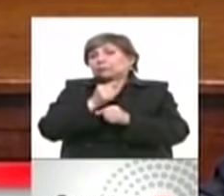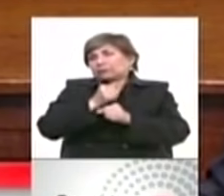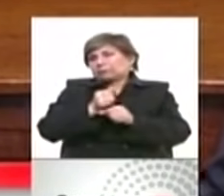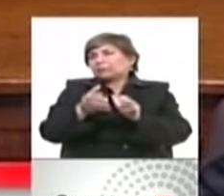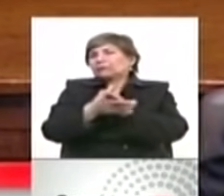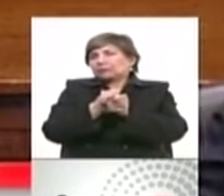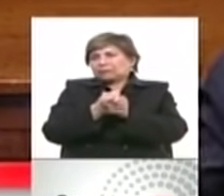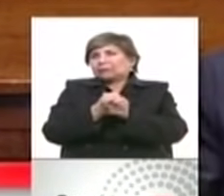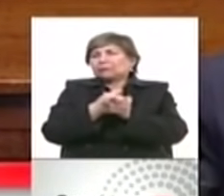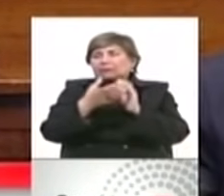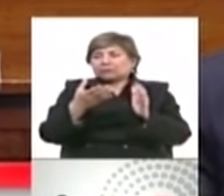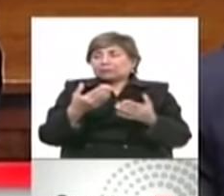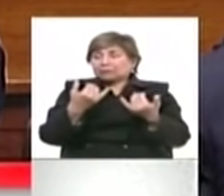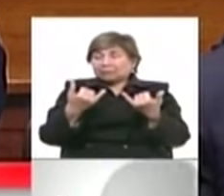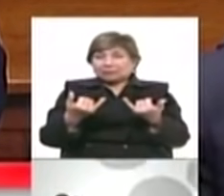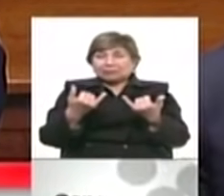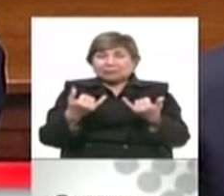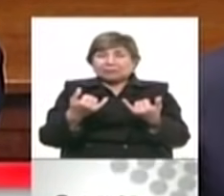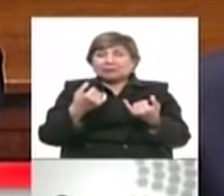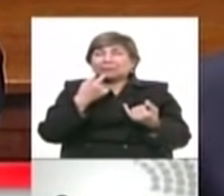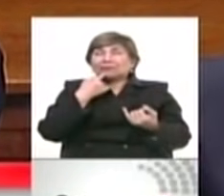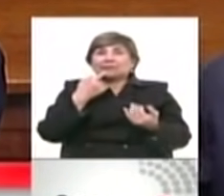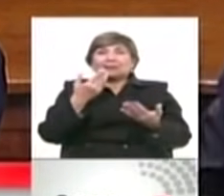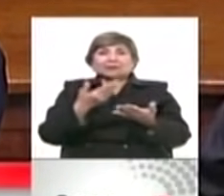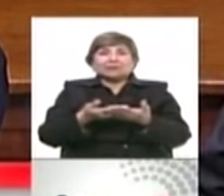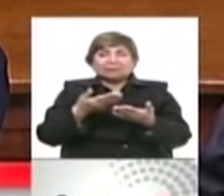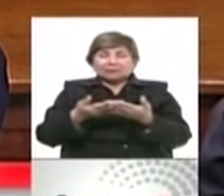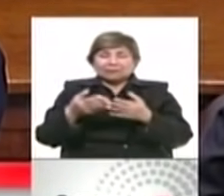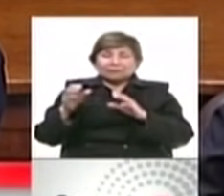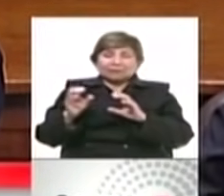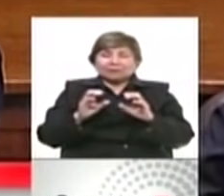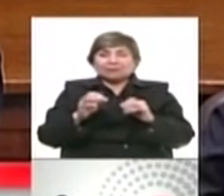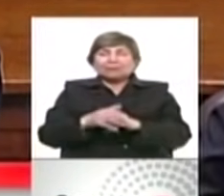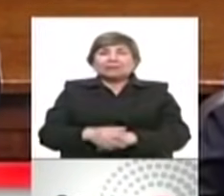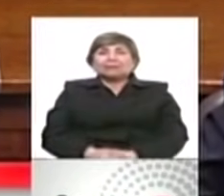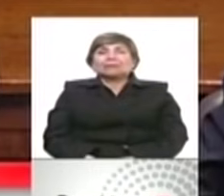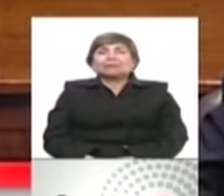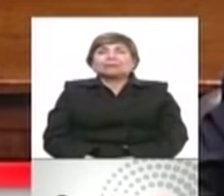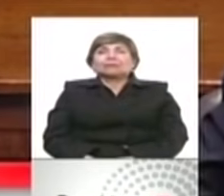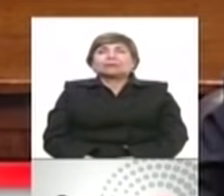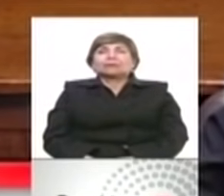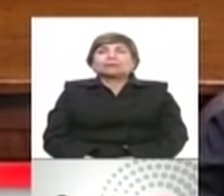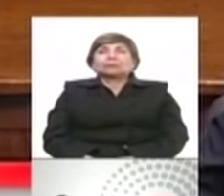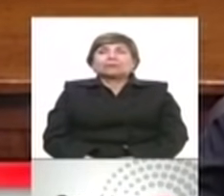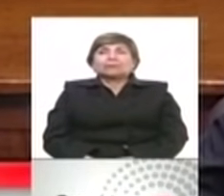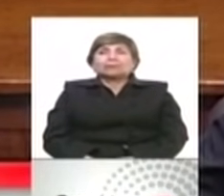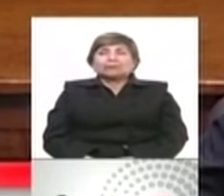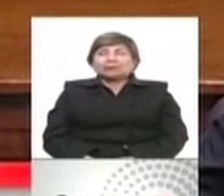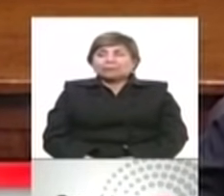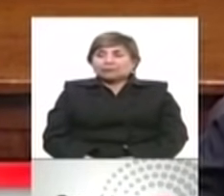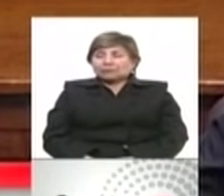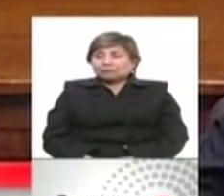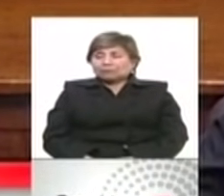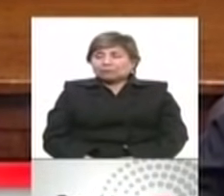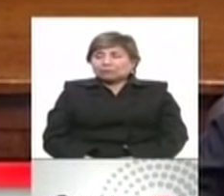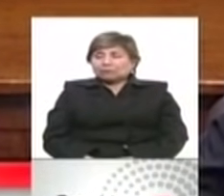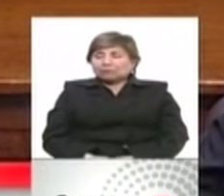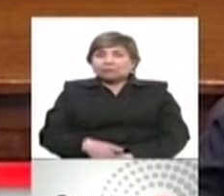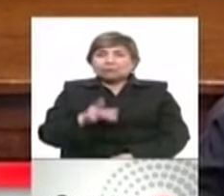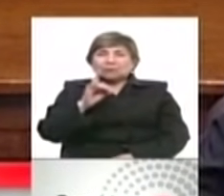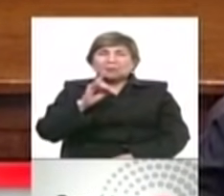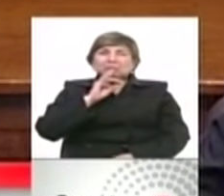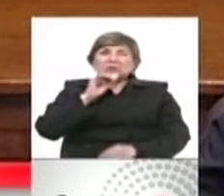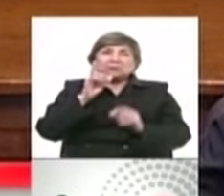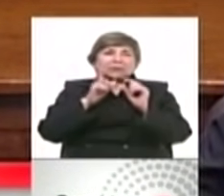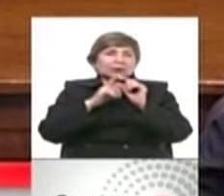la señora Patricia Juárez, pero nosotros, según el análisis que hemos hecho, no solamente es esa